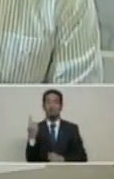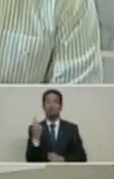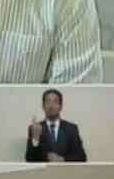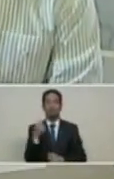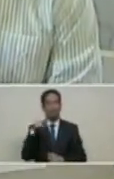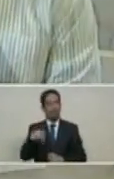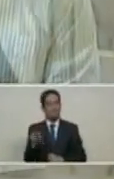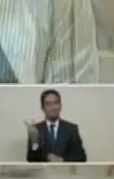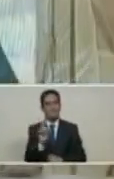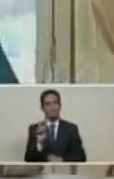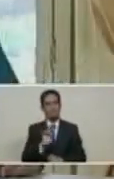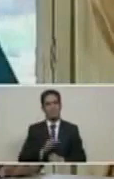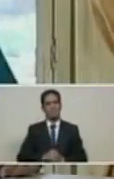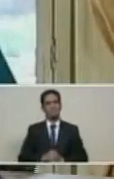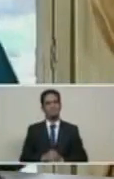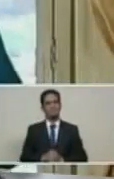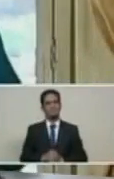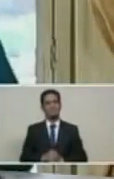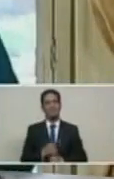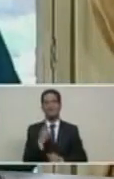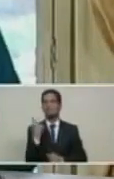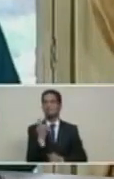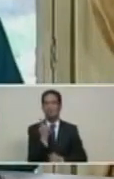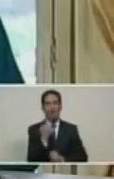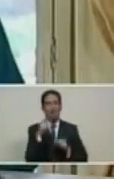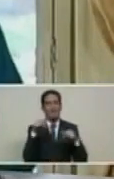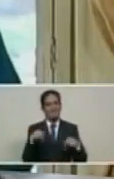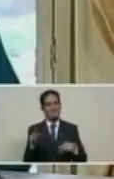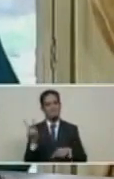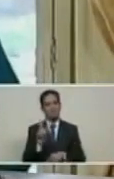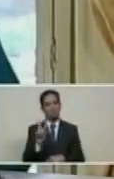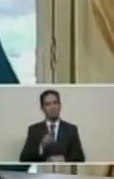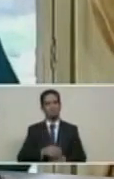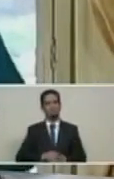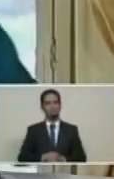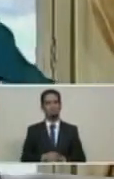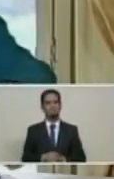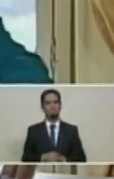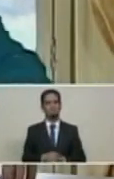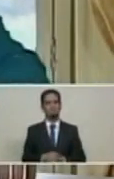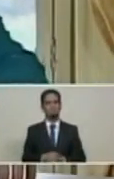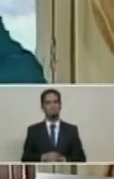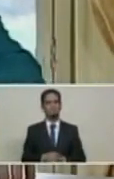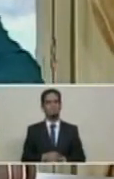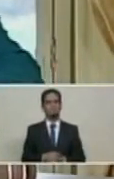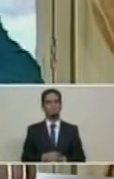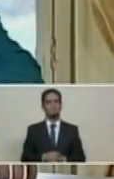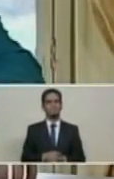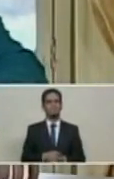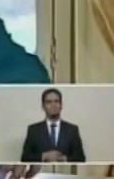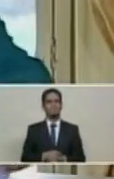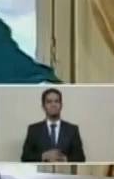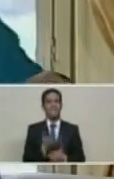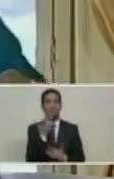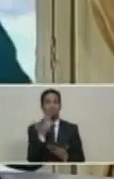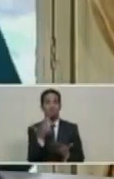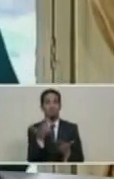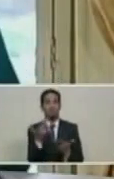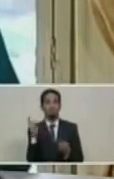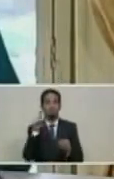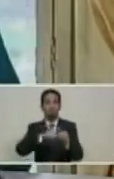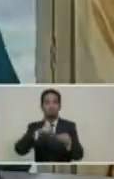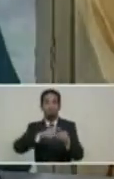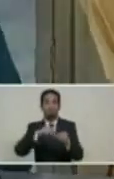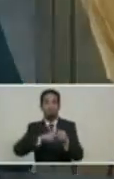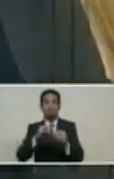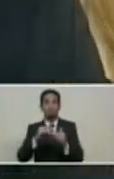Venezuela. Solo sucede en Venezuela. Que la tasa escolar este año haya